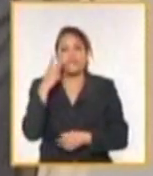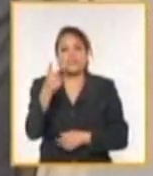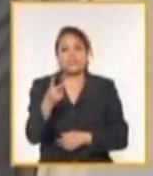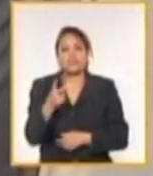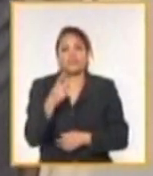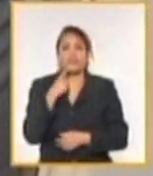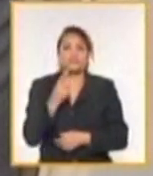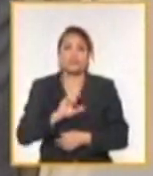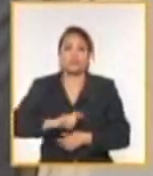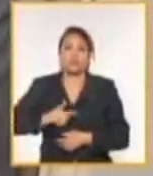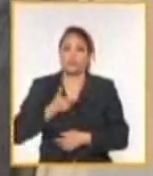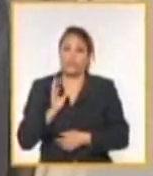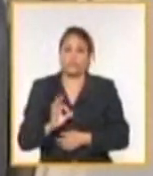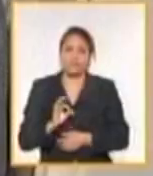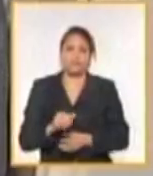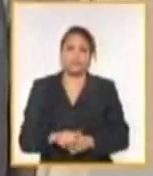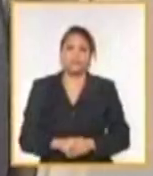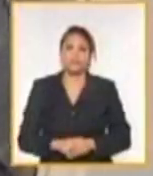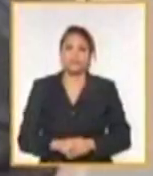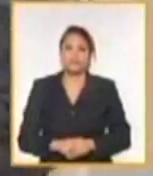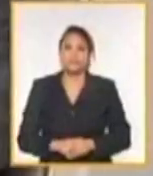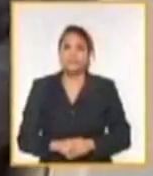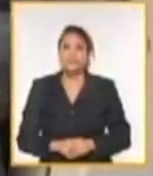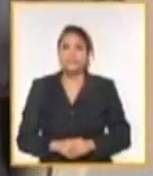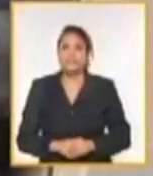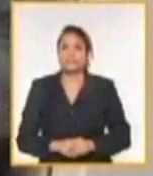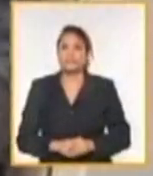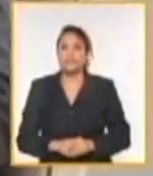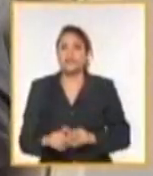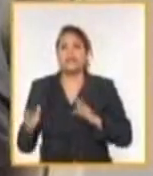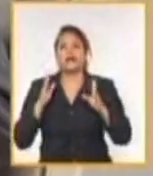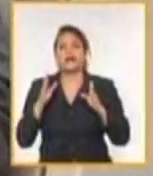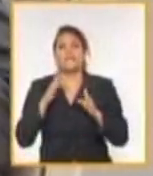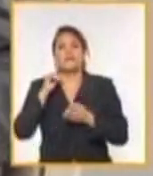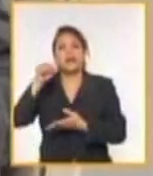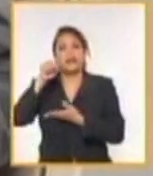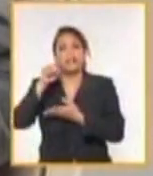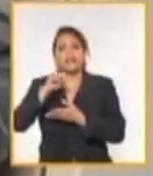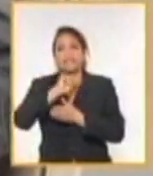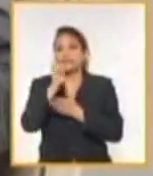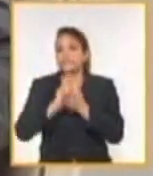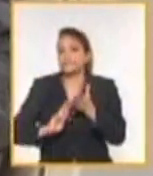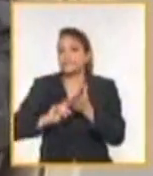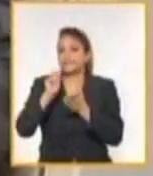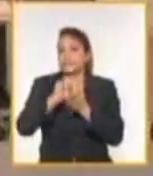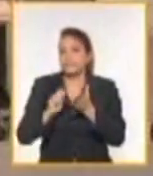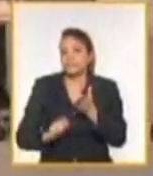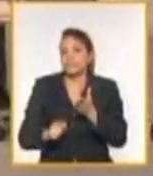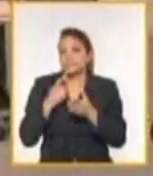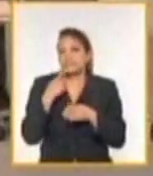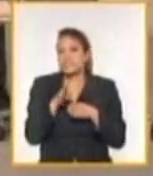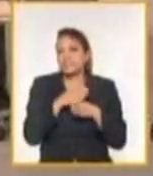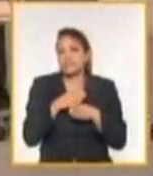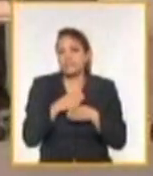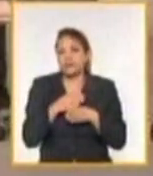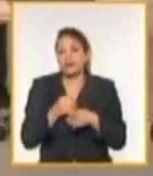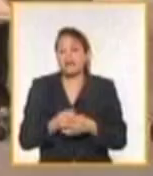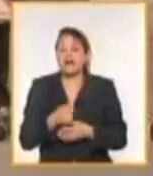la cultura. ¿Qué fue la campaña de alfabetización? Bueno, obviamente, las revoluciones, Fidel lo había dicho en algún